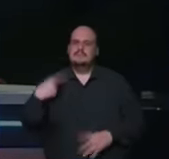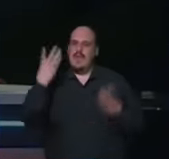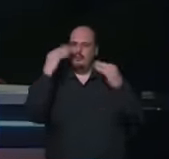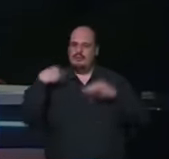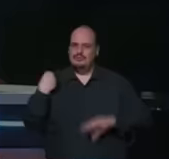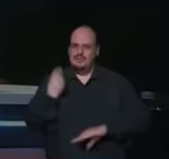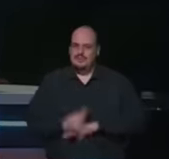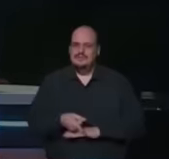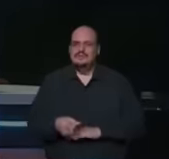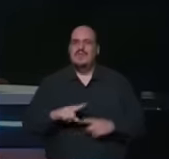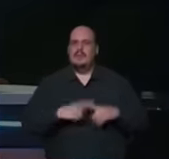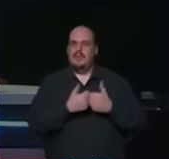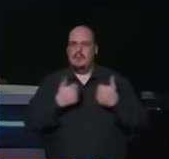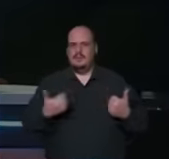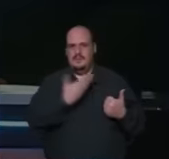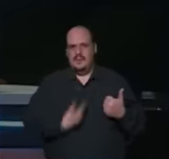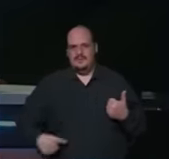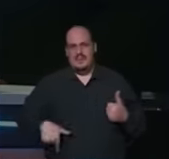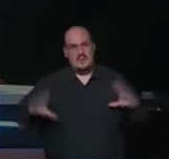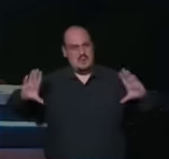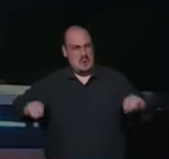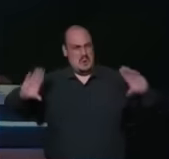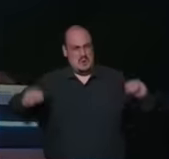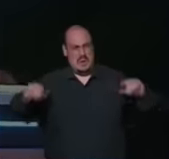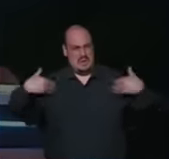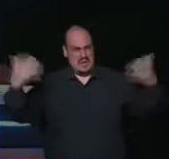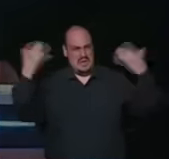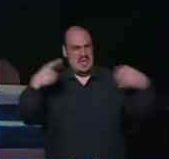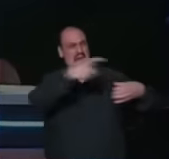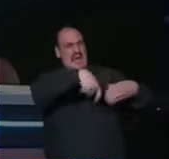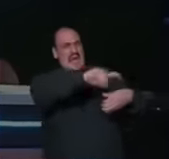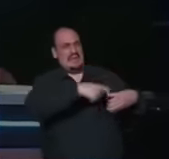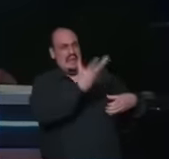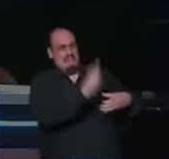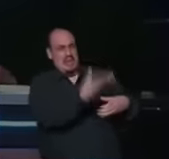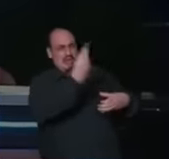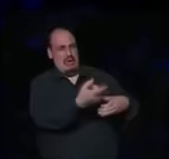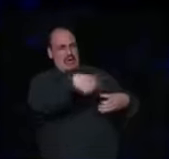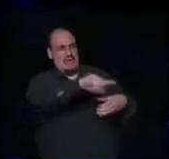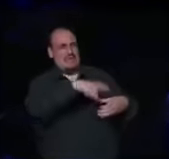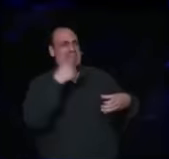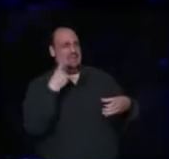Del debate presidencial en una instancia tan importante para la democracia de nuestro país.